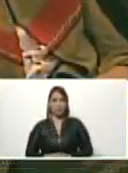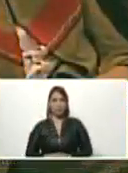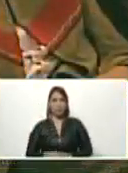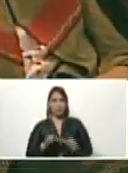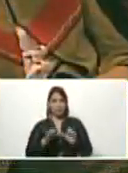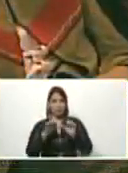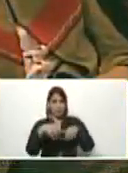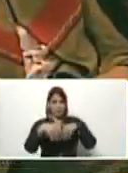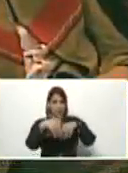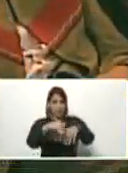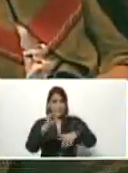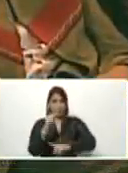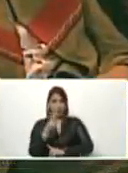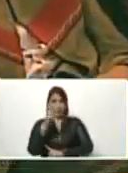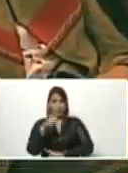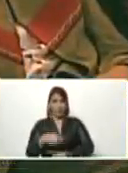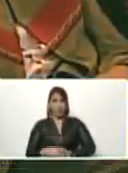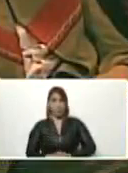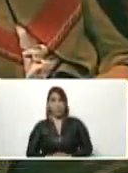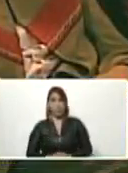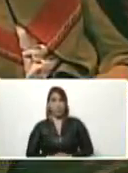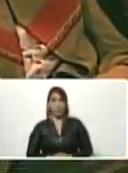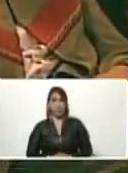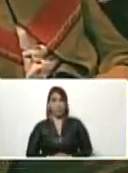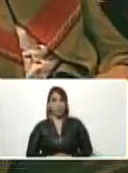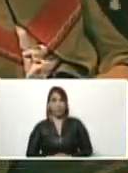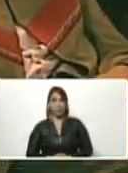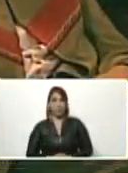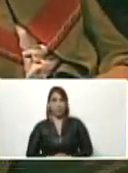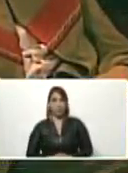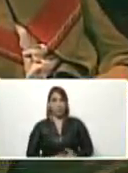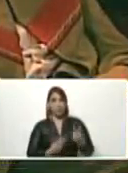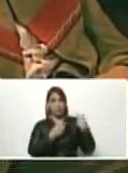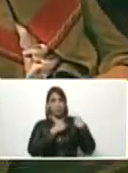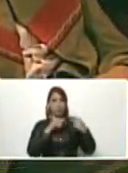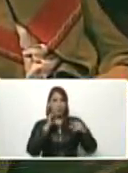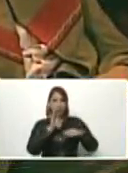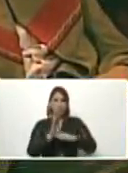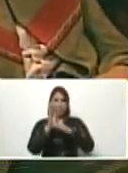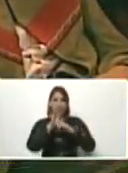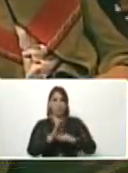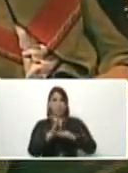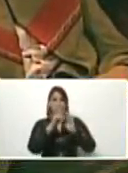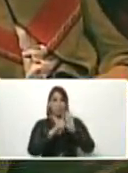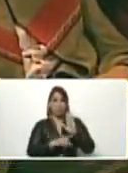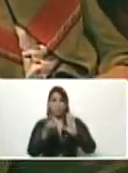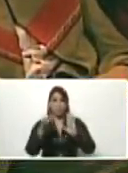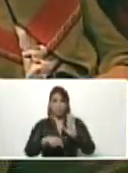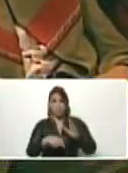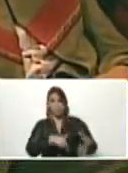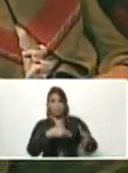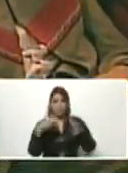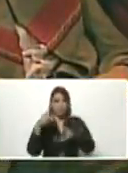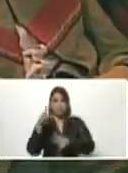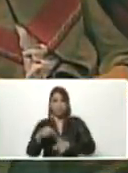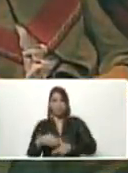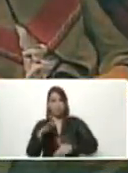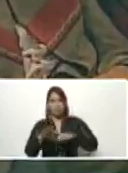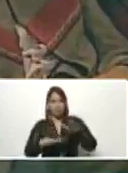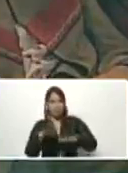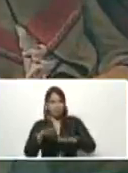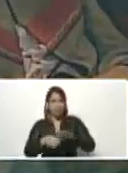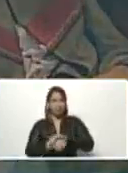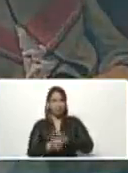el ejército principal y en la retaguardia el batallón Albión se encarga de resguardar el parque y las municiones. La marcha se hace lenta